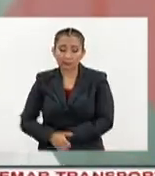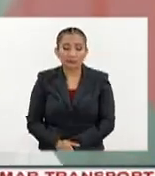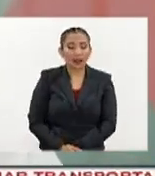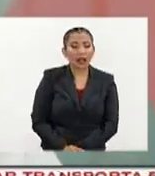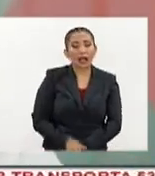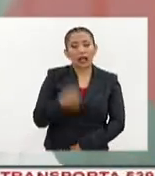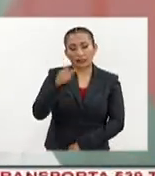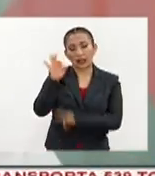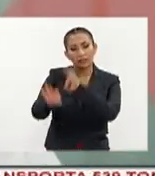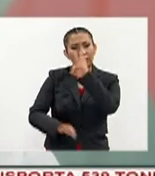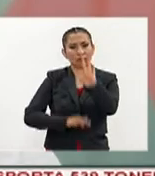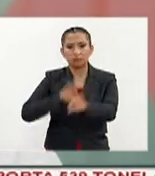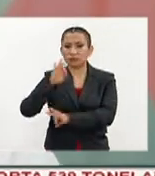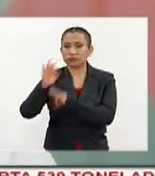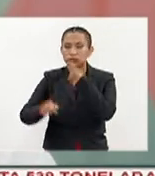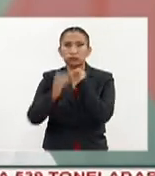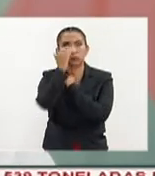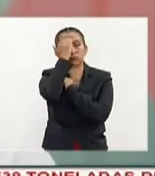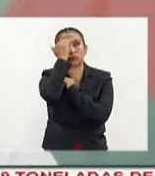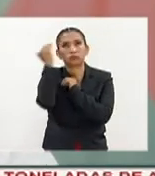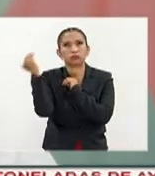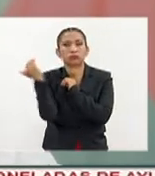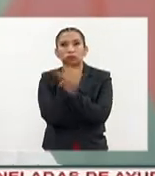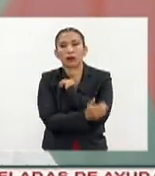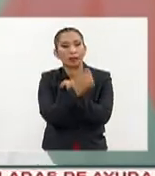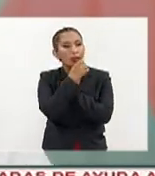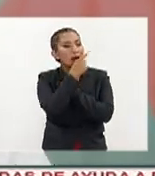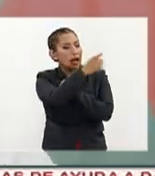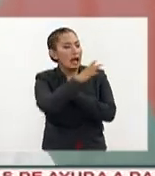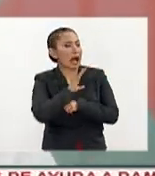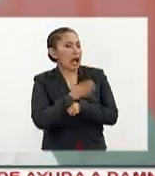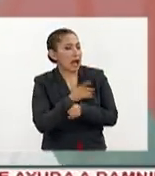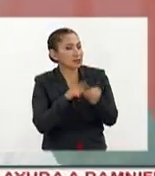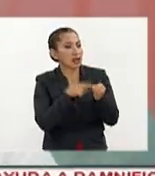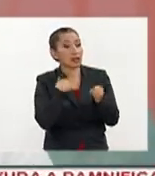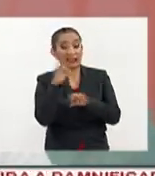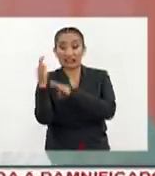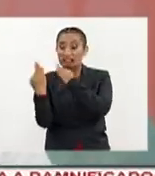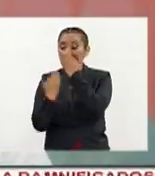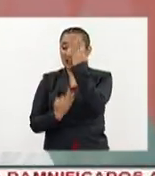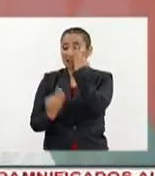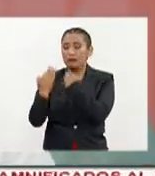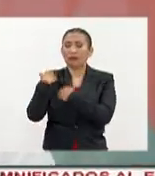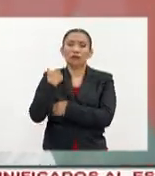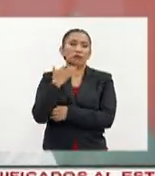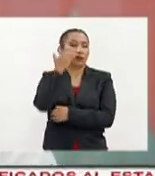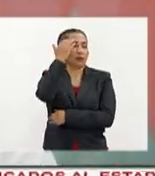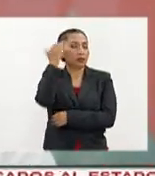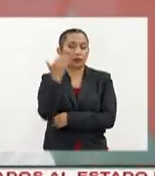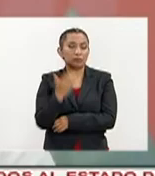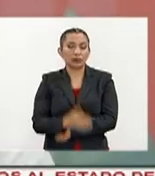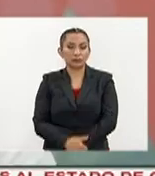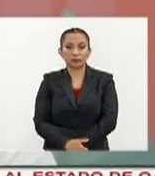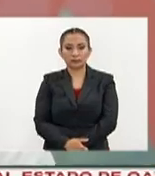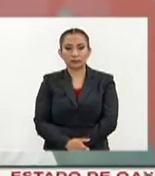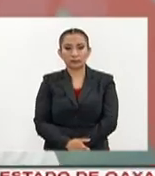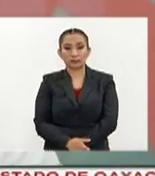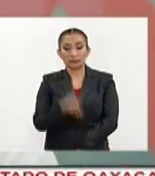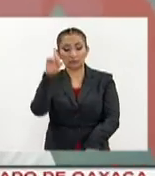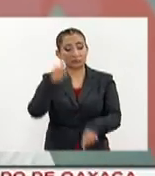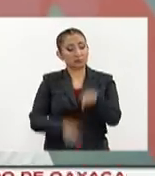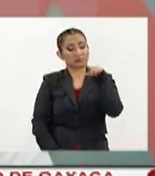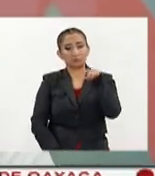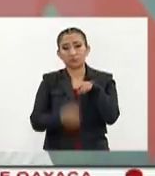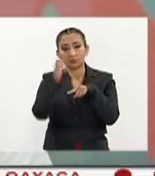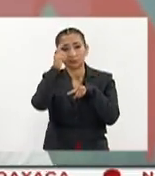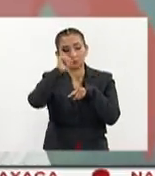El tratamiento es lo terrible, no es tanto que te diga tienes esto, es el tratamiento, es lo terrible. ¿Te retiraron el seno? Me quitaron,